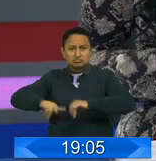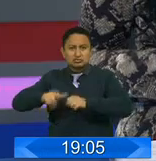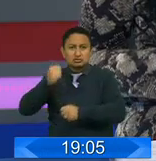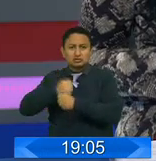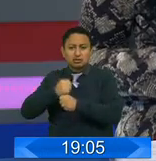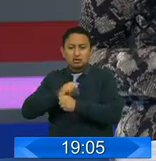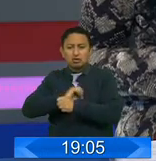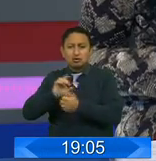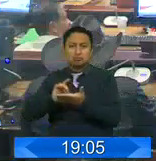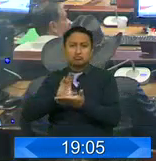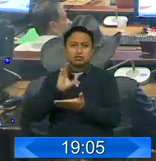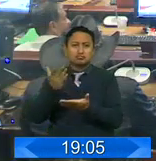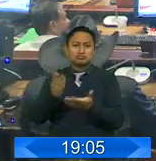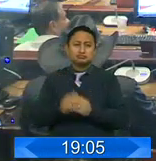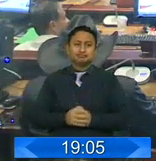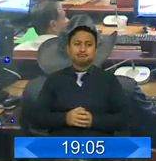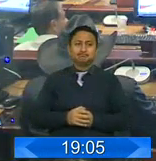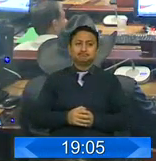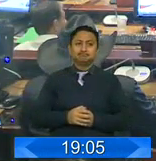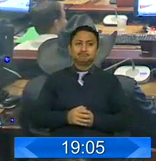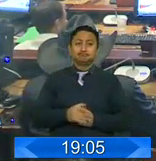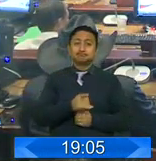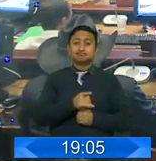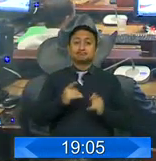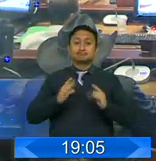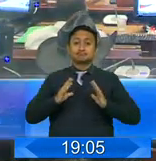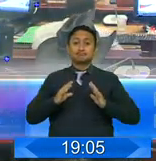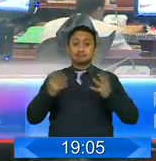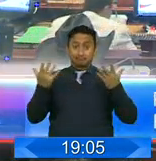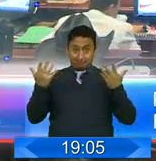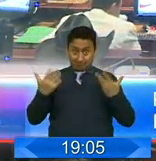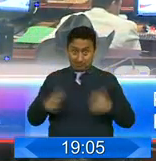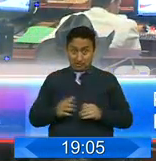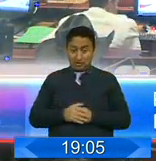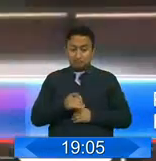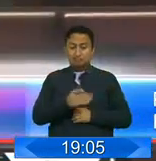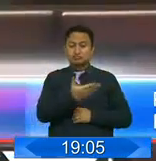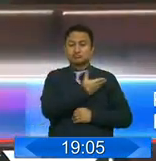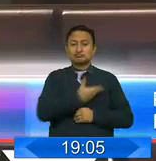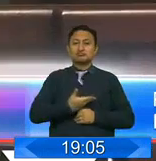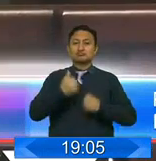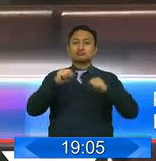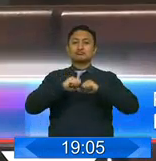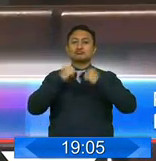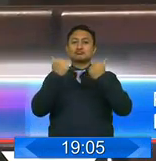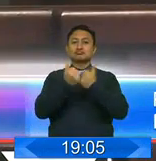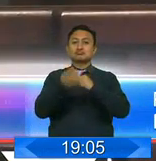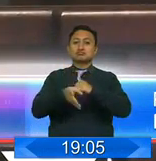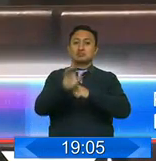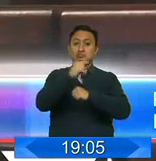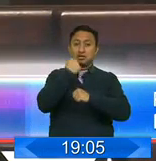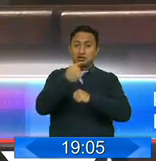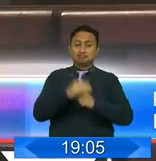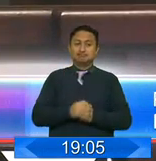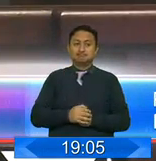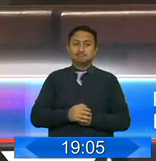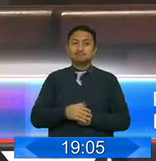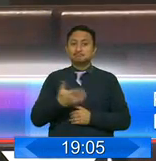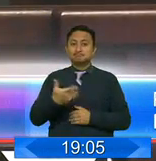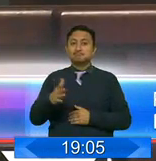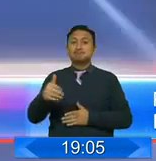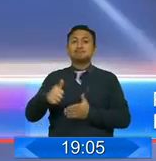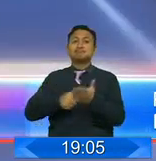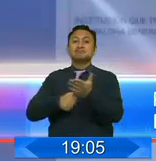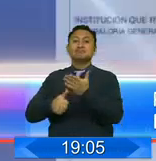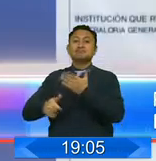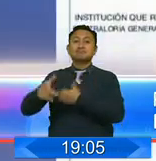la Asamblea. Una vez concluido el receso legislativo, la presidenta de la Asamblea lo confirma. Ha solicitado de